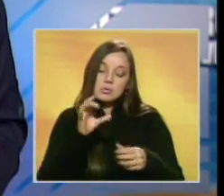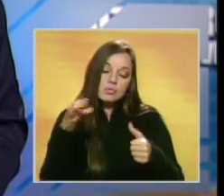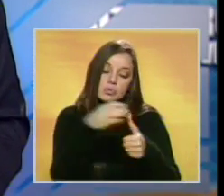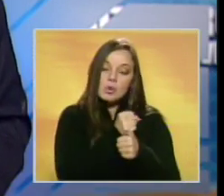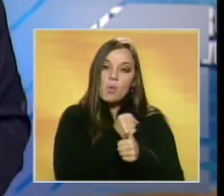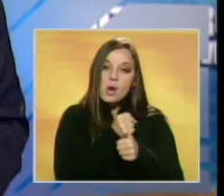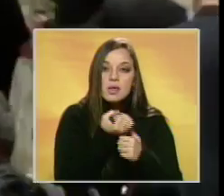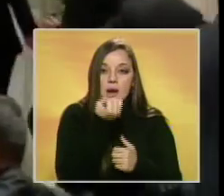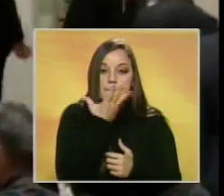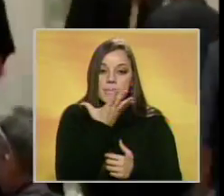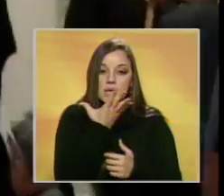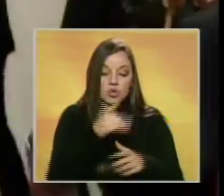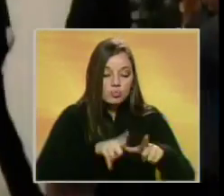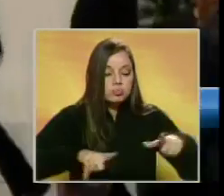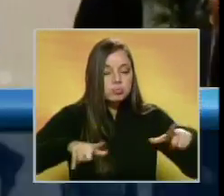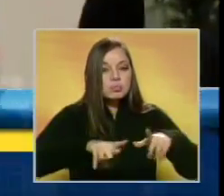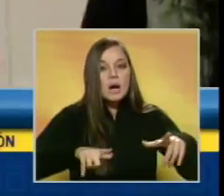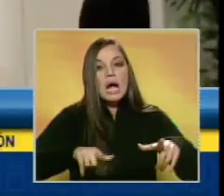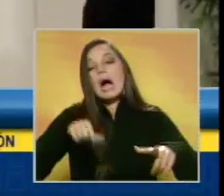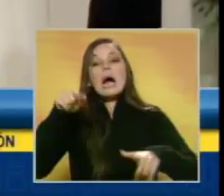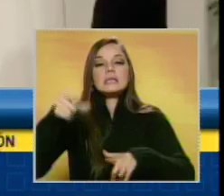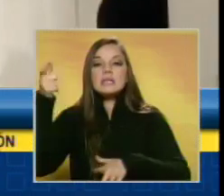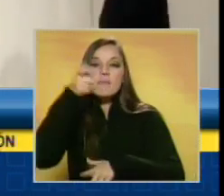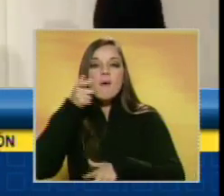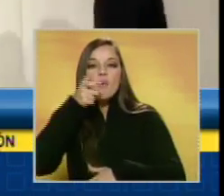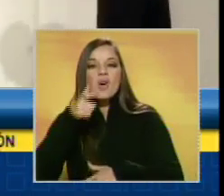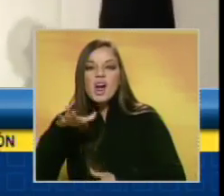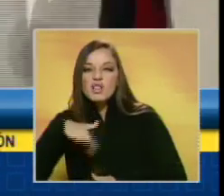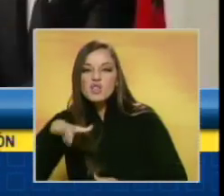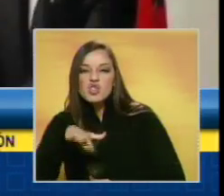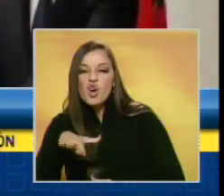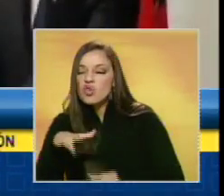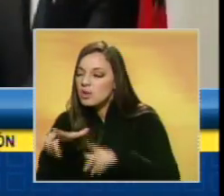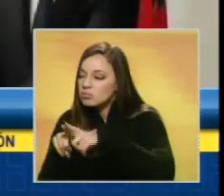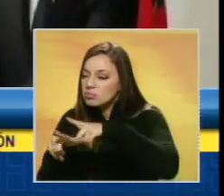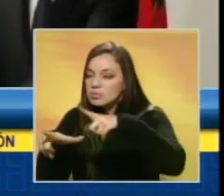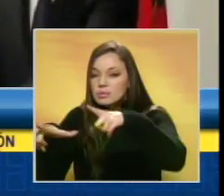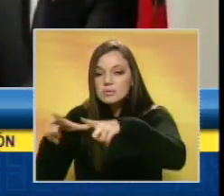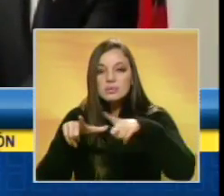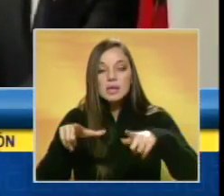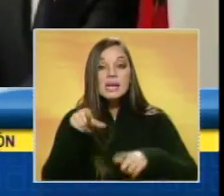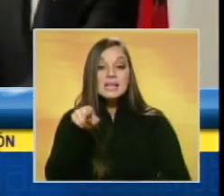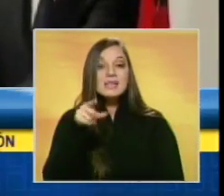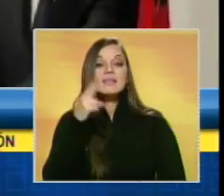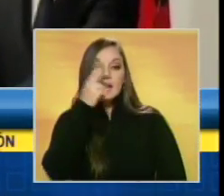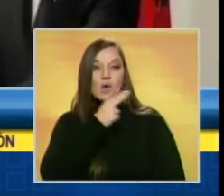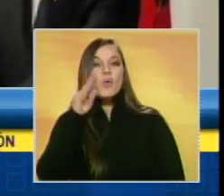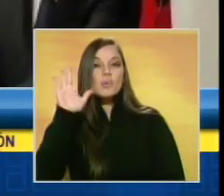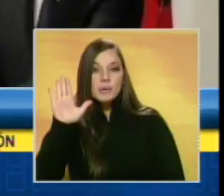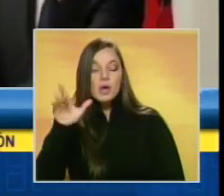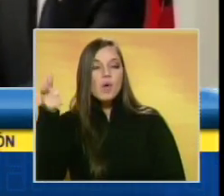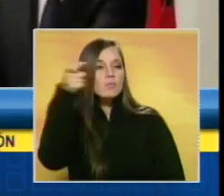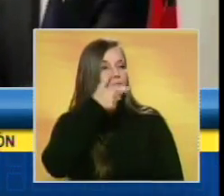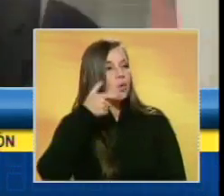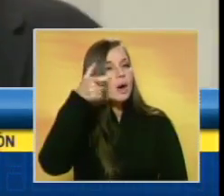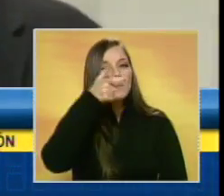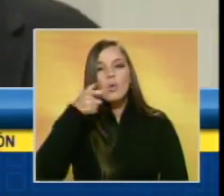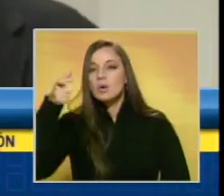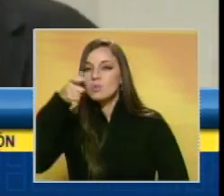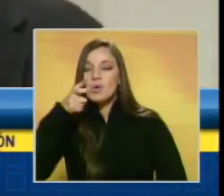para mayo. El ministro de Transporte del país asiático aseguró que están comprometidos con la búsqueda y que ya se ha